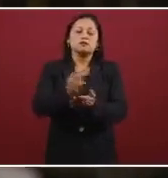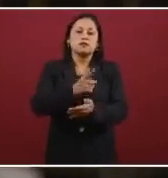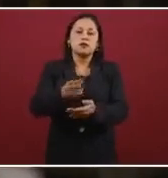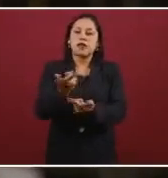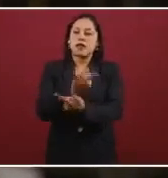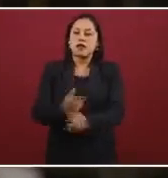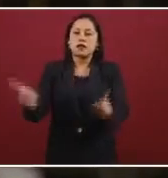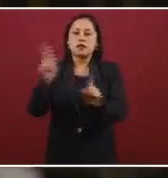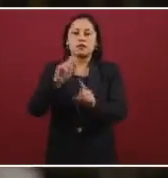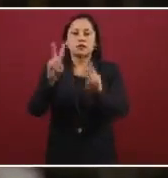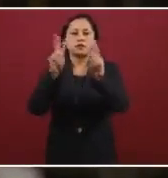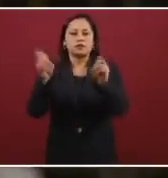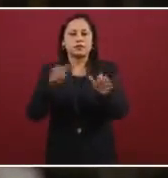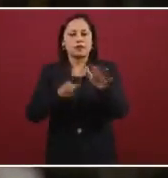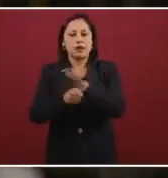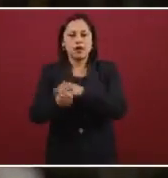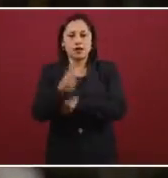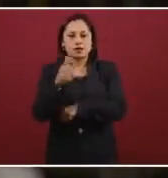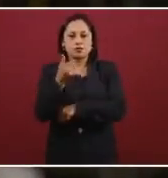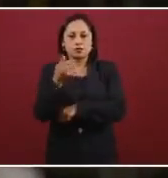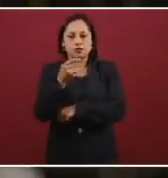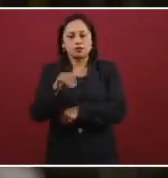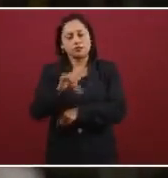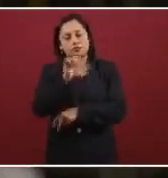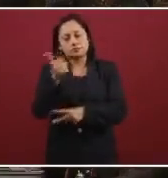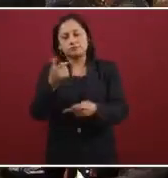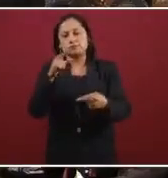2, la iniciativa de ley de amnistía,